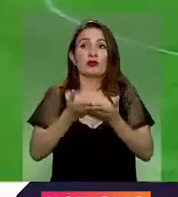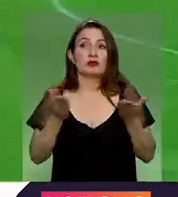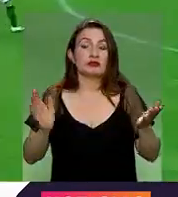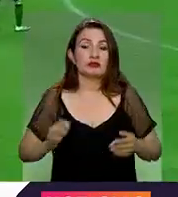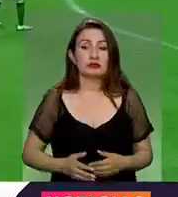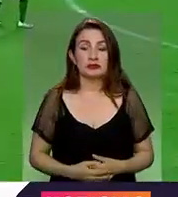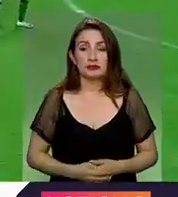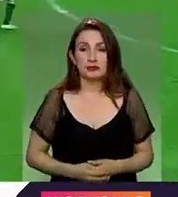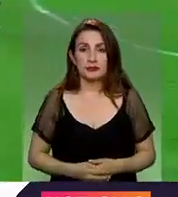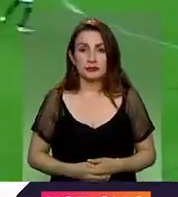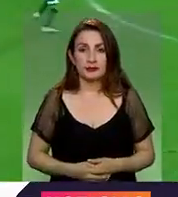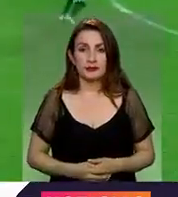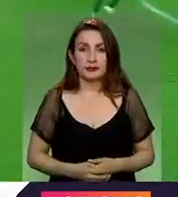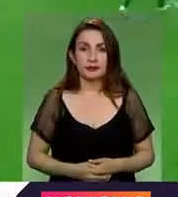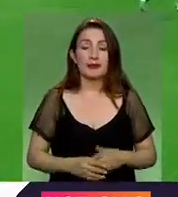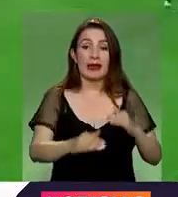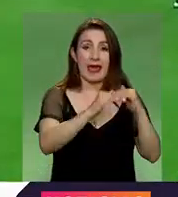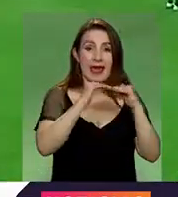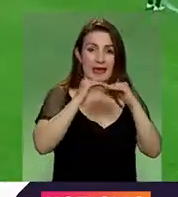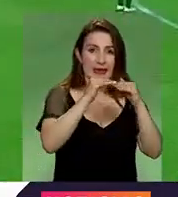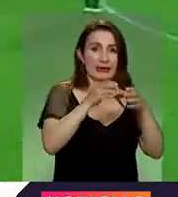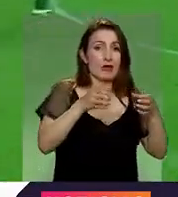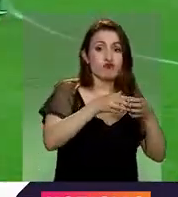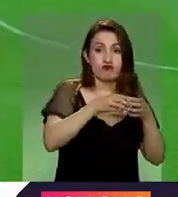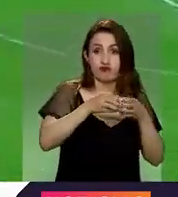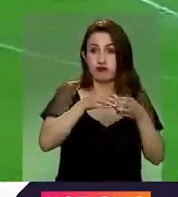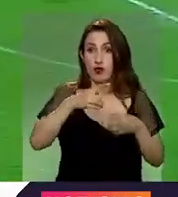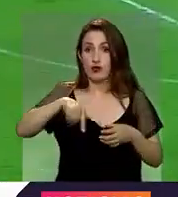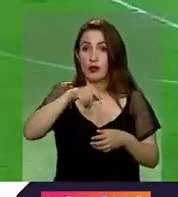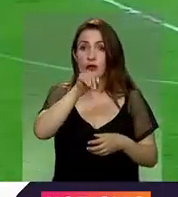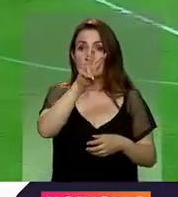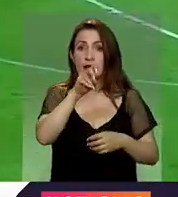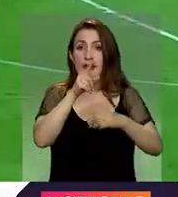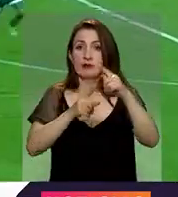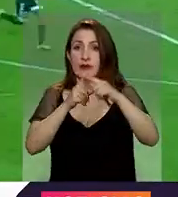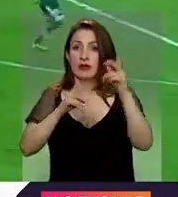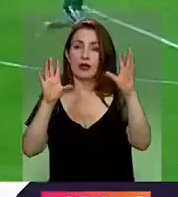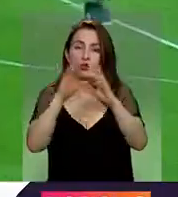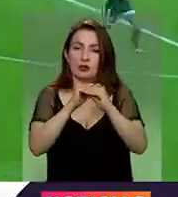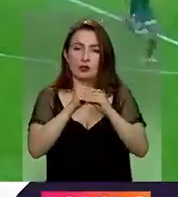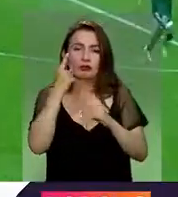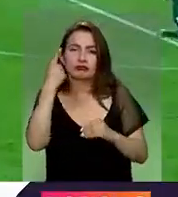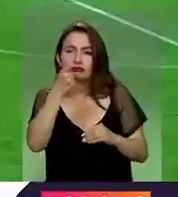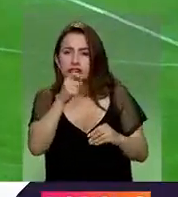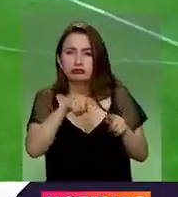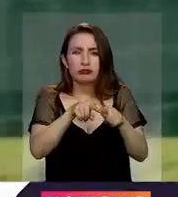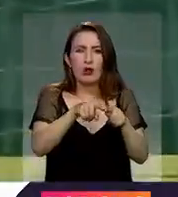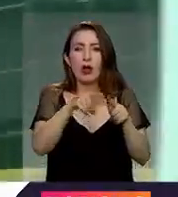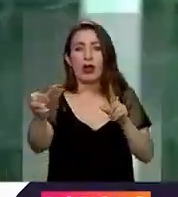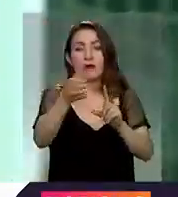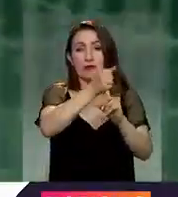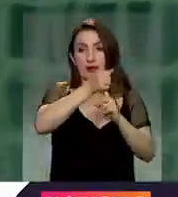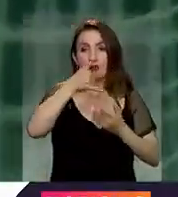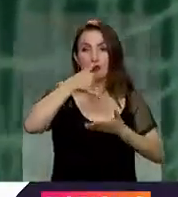partido. La Equidad dispone de lo mejor de su nómina para que a partir de las 7:30 de la noche busque su 3ª victoria en el torneo.